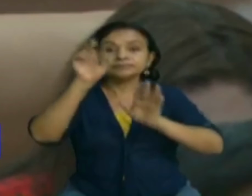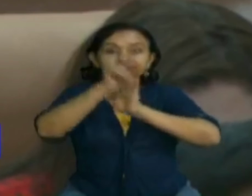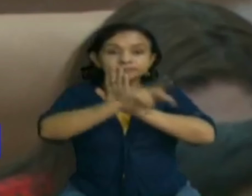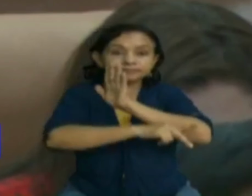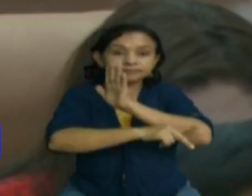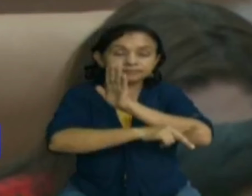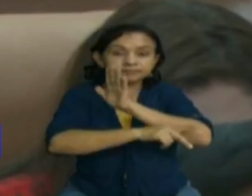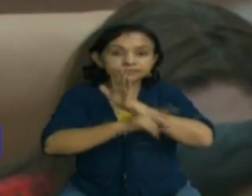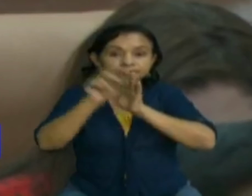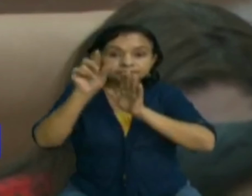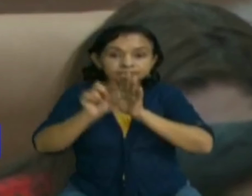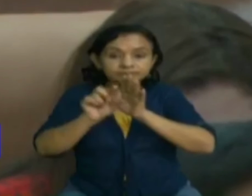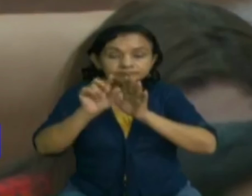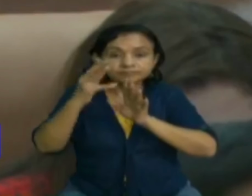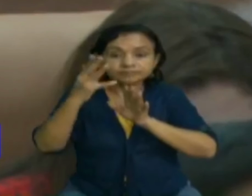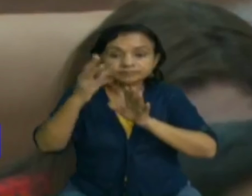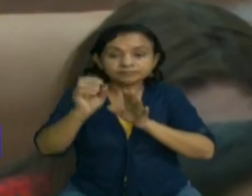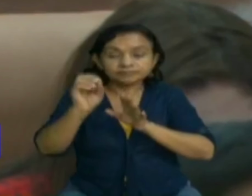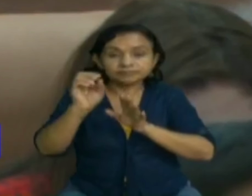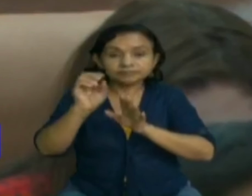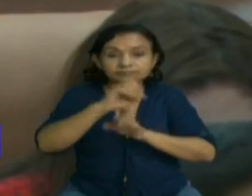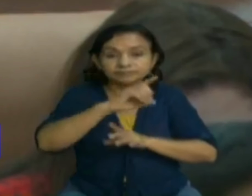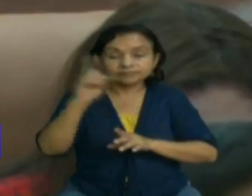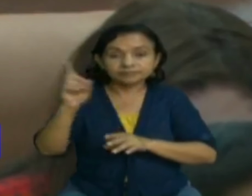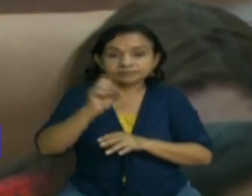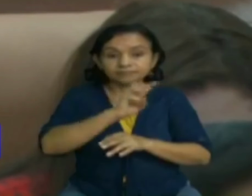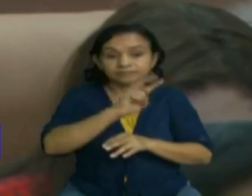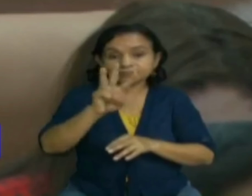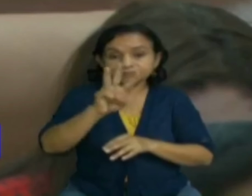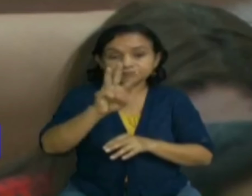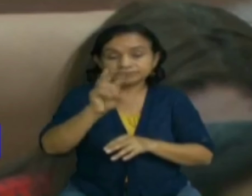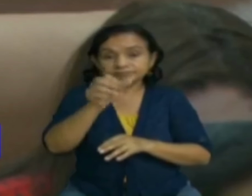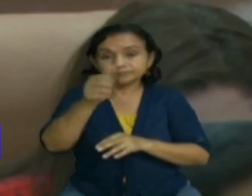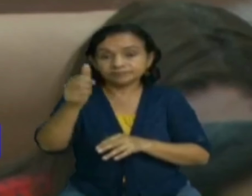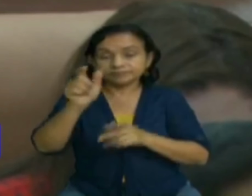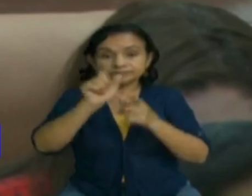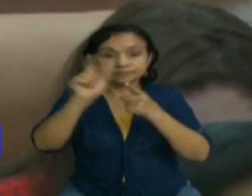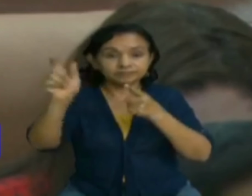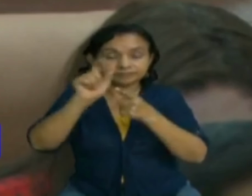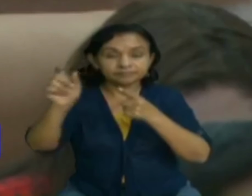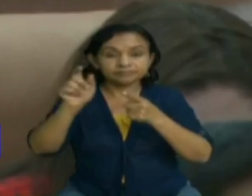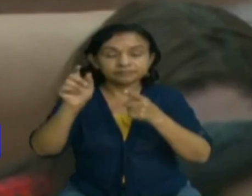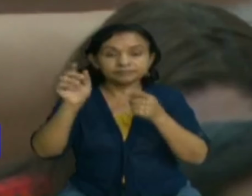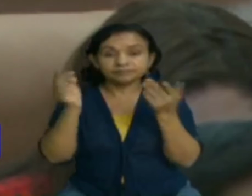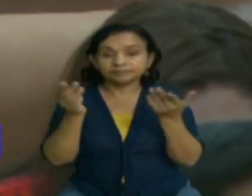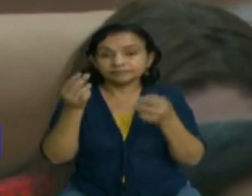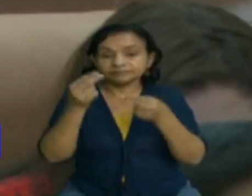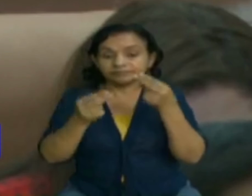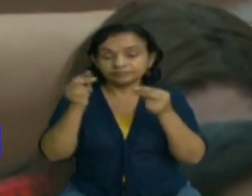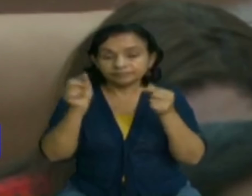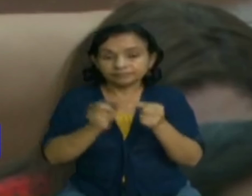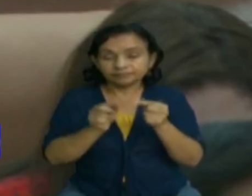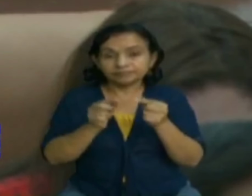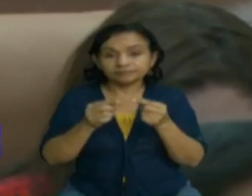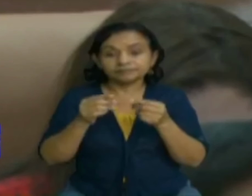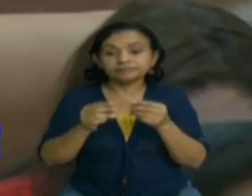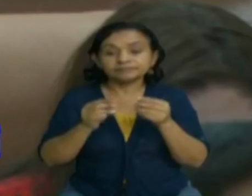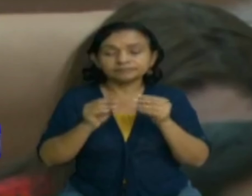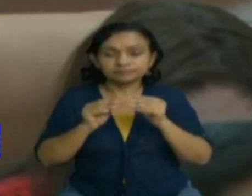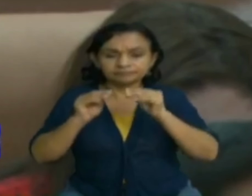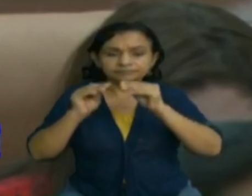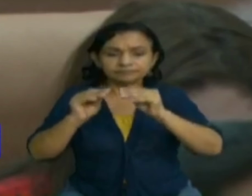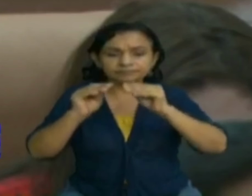el plazo mínimo. Sí, otros países tienen de 3 a 6 meses como mínimo y es prorrogable.